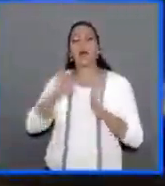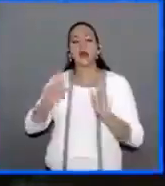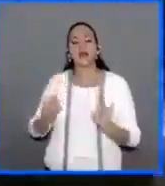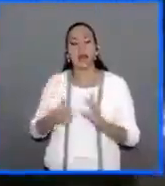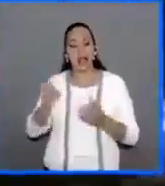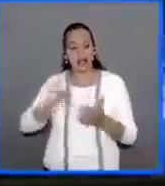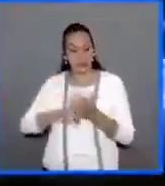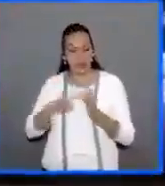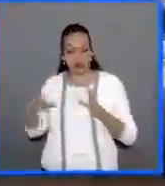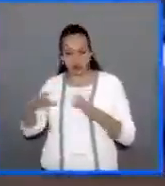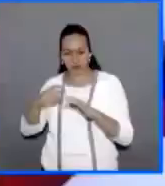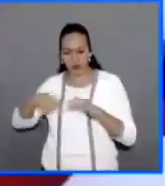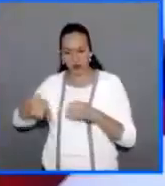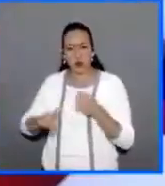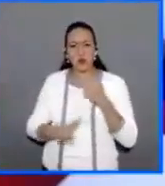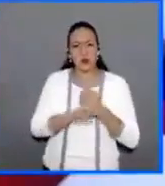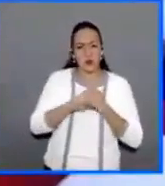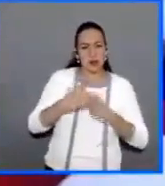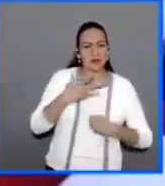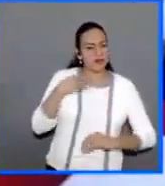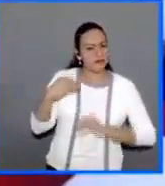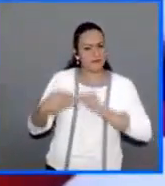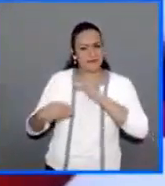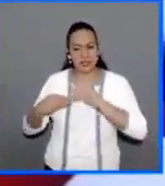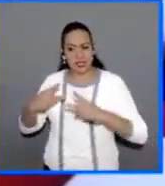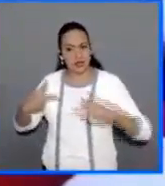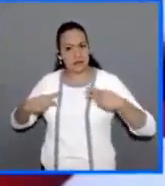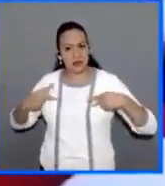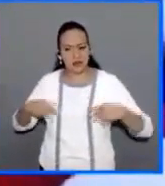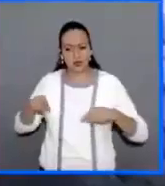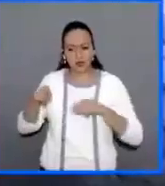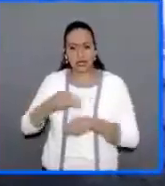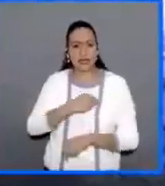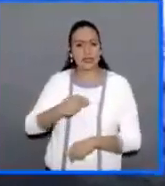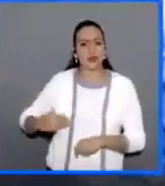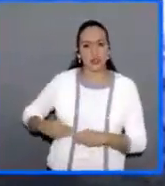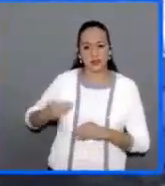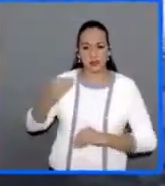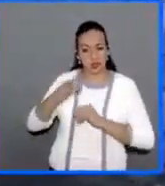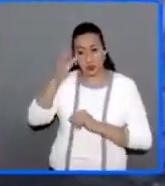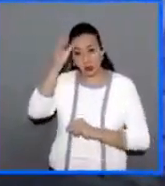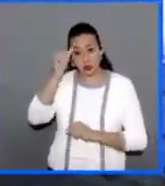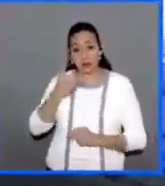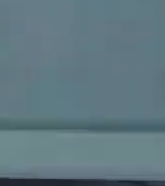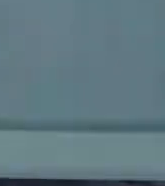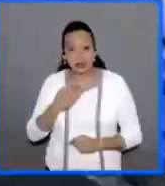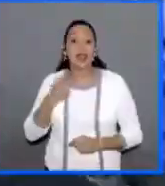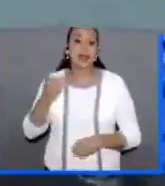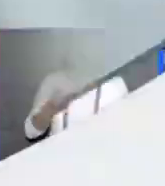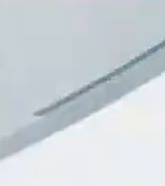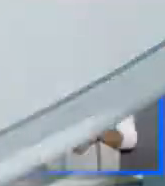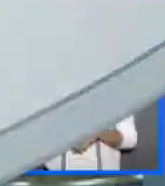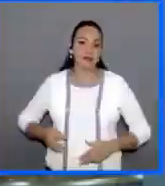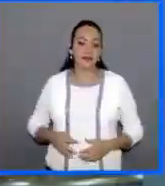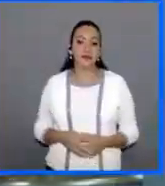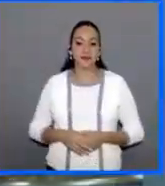que ponga en riesgo la estabilidad de la agencia municipal, lo que en el caso aconteció.